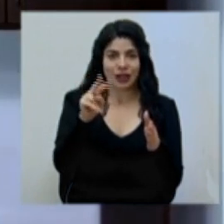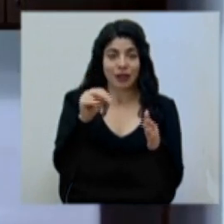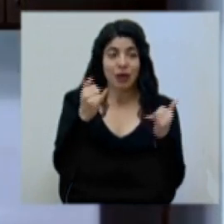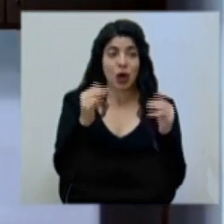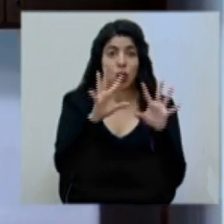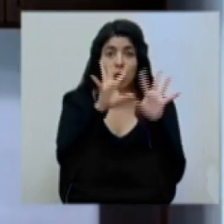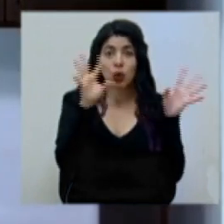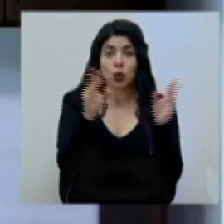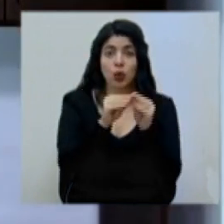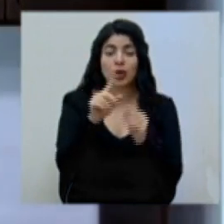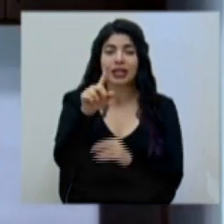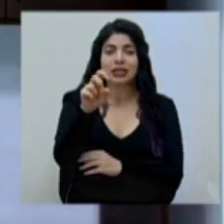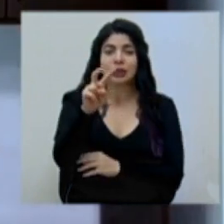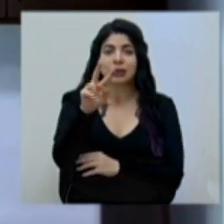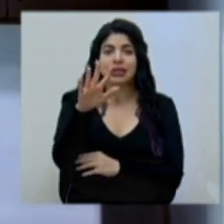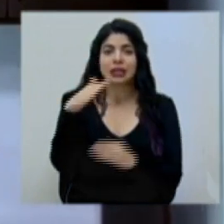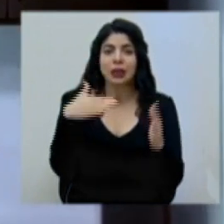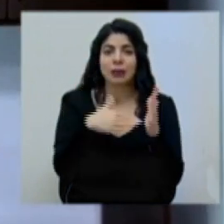total de